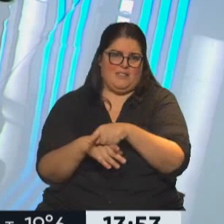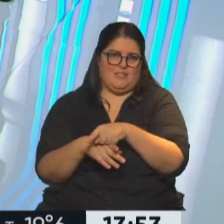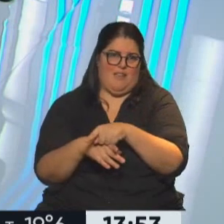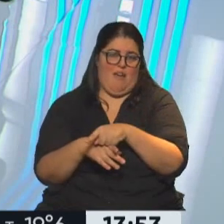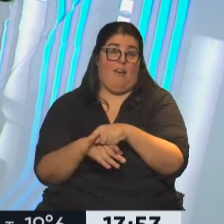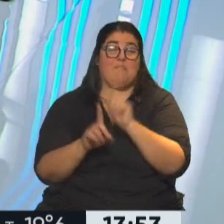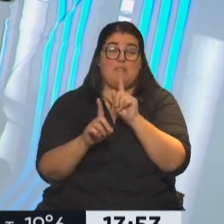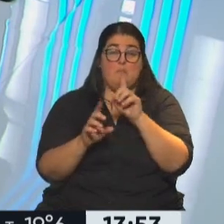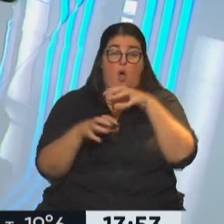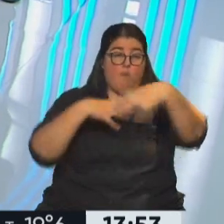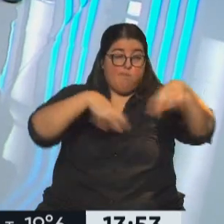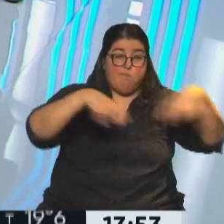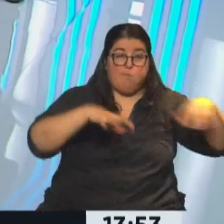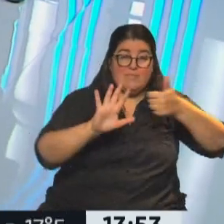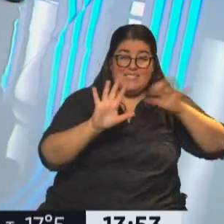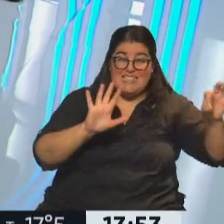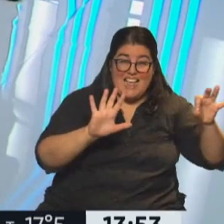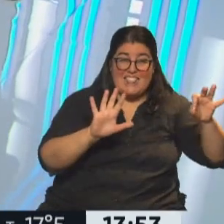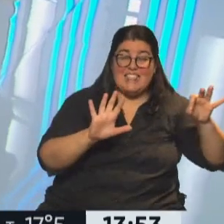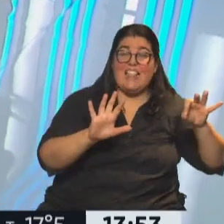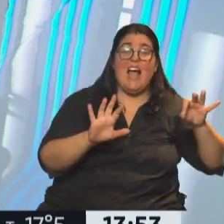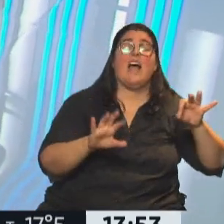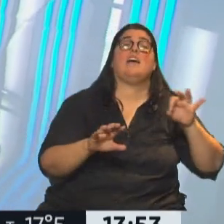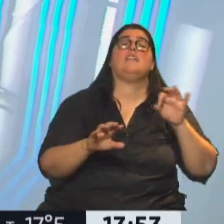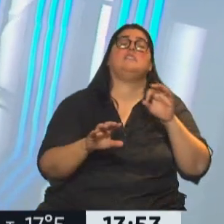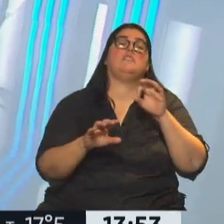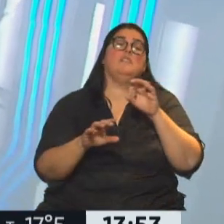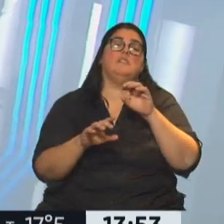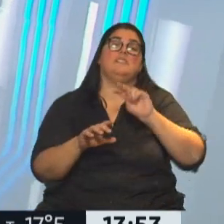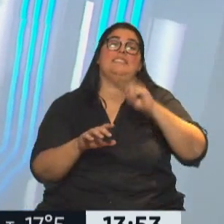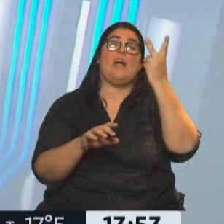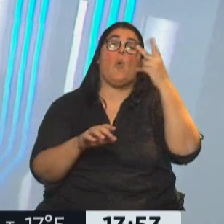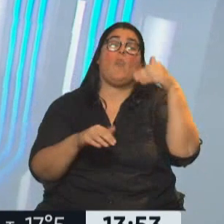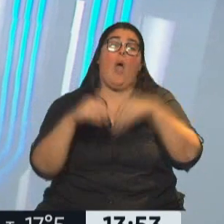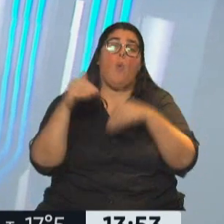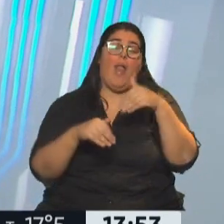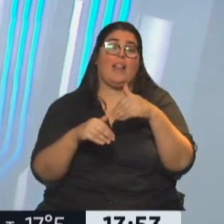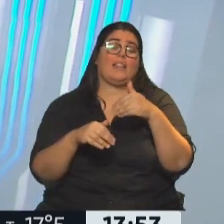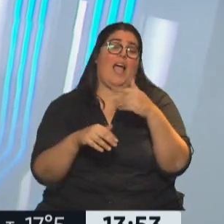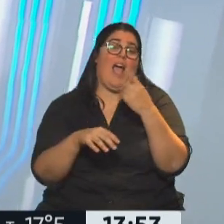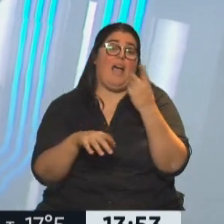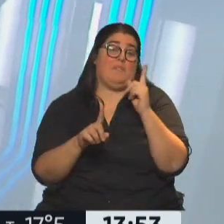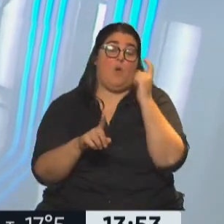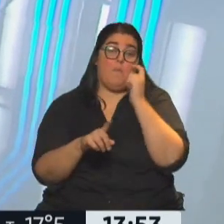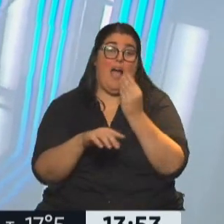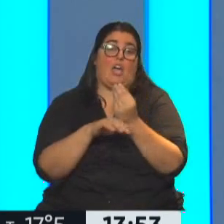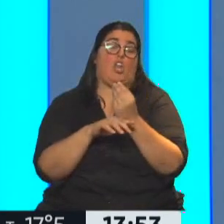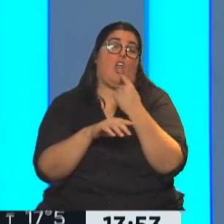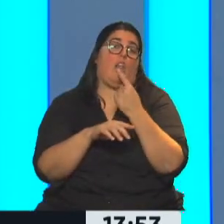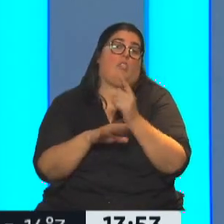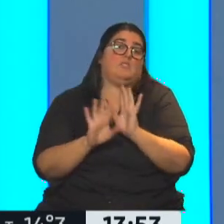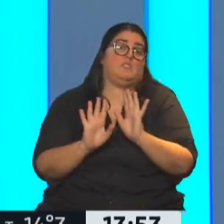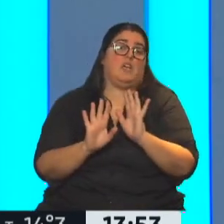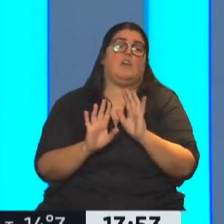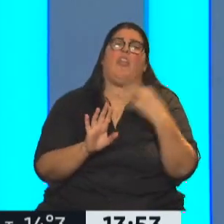60, el candidato del macronismo que quedó afuera de la segunda vuelta sostiene que hay que llevar adelante un dique de